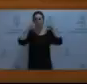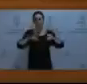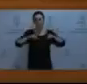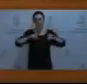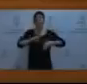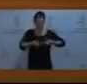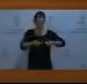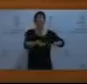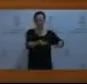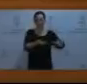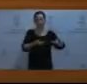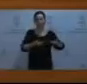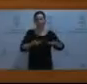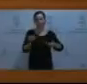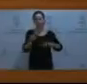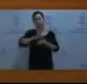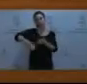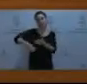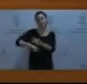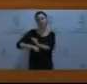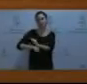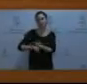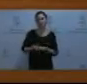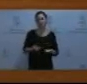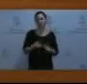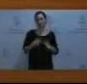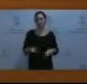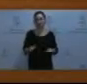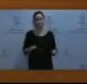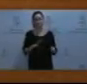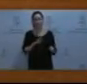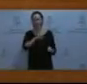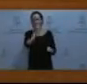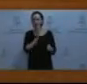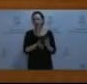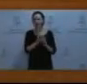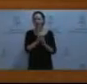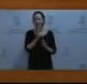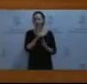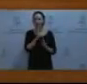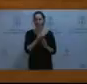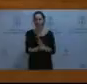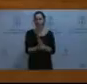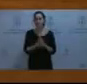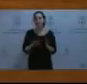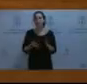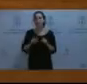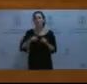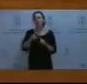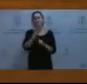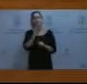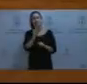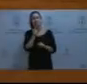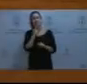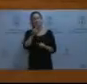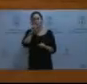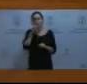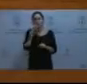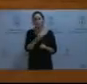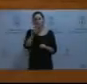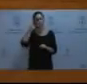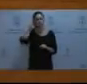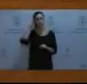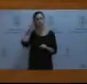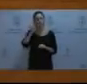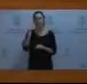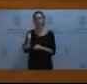conservación necesitaría autorización, ya nos parece claro que va por ahí. Pero bueno, después le preguntan sobre la idoneidad y experiencia del candidato